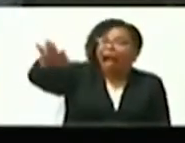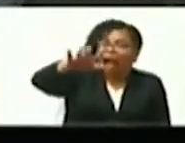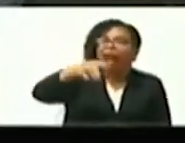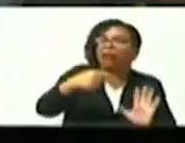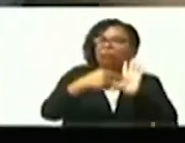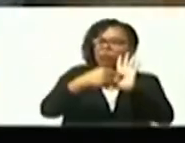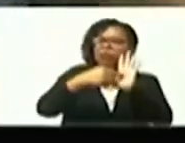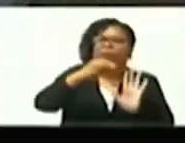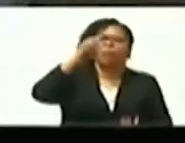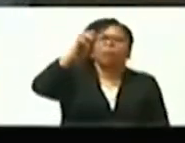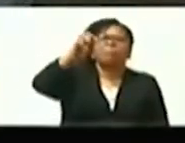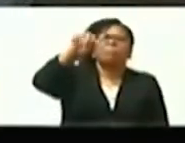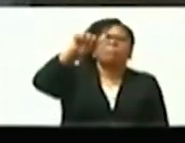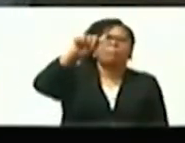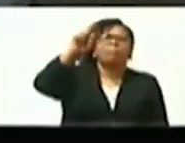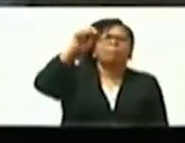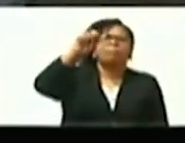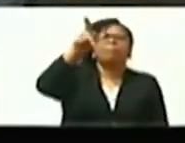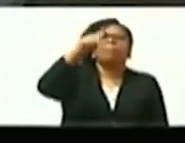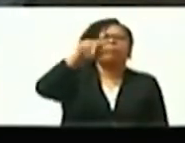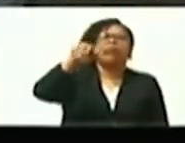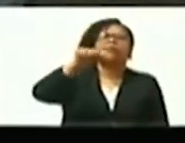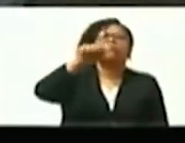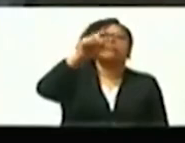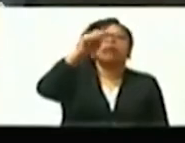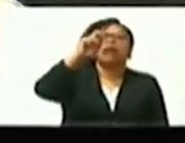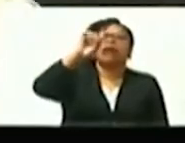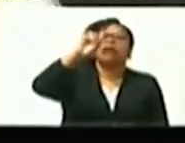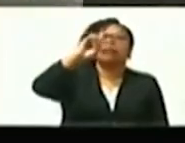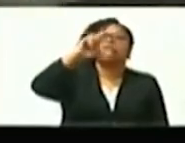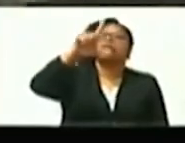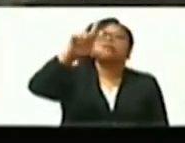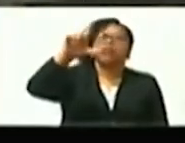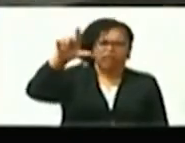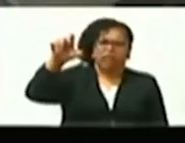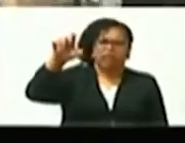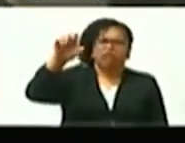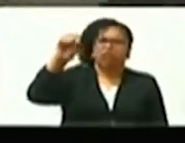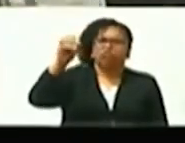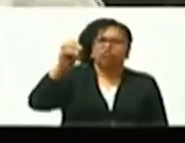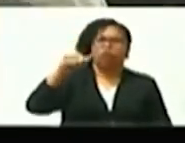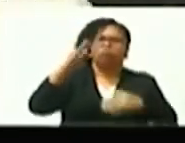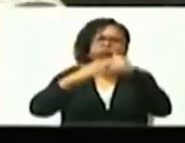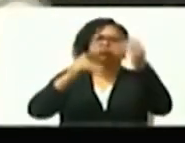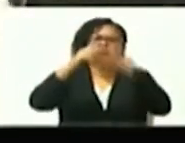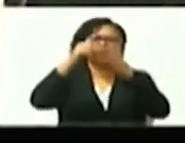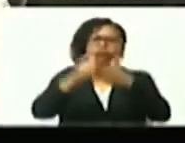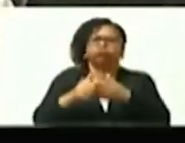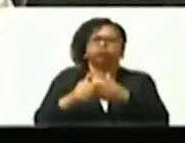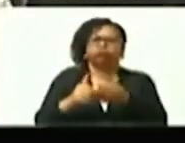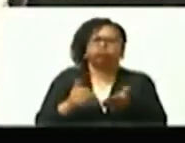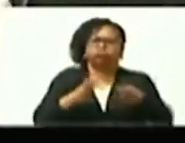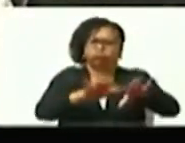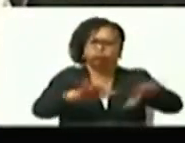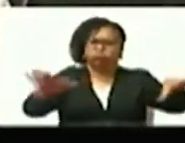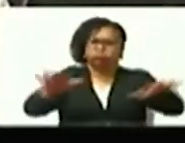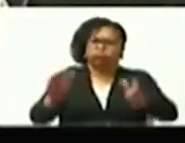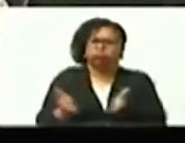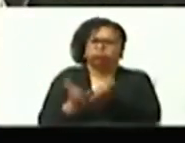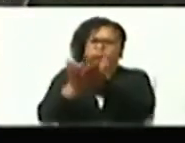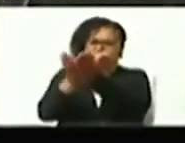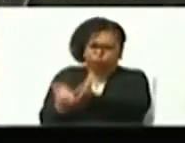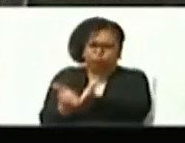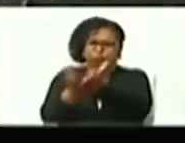Congreso le aprobamos un préstamo de 100 millones de dólares, vamos, la Comisión Permanente de Obras Públicas de la Cámara